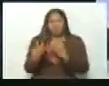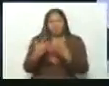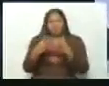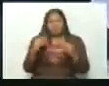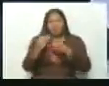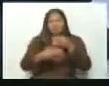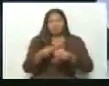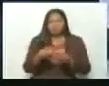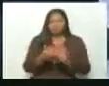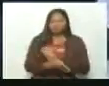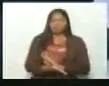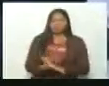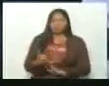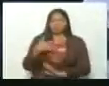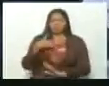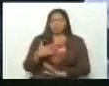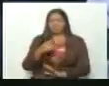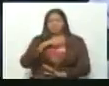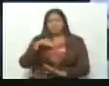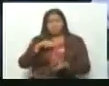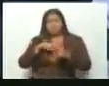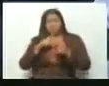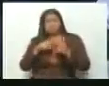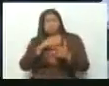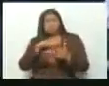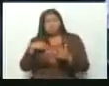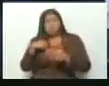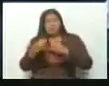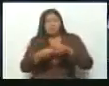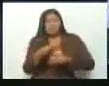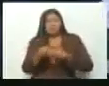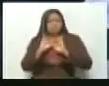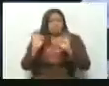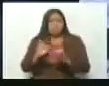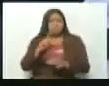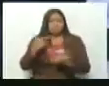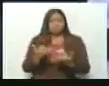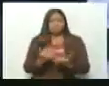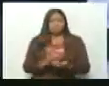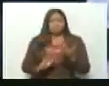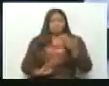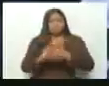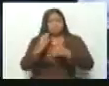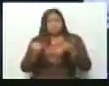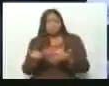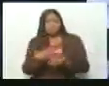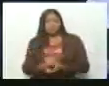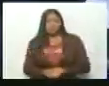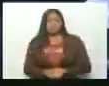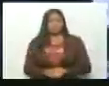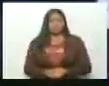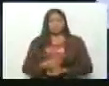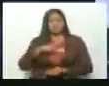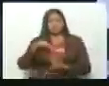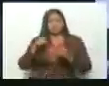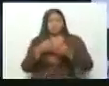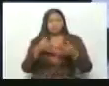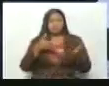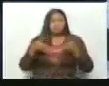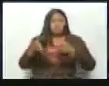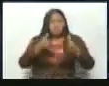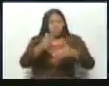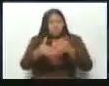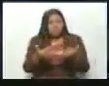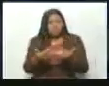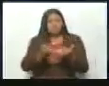vale, y nosotros debemos construir desde la ética. Ese debe ser nuestro pilar fundamental para irnos desplegando